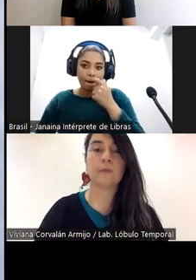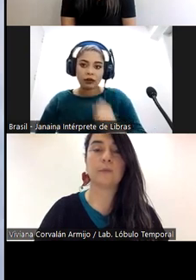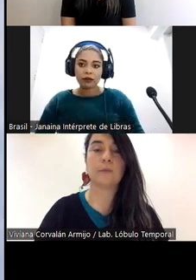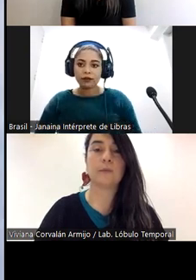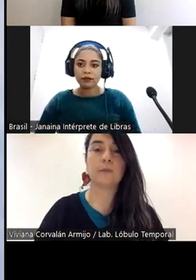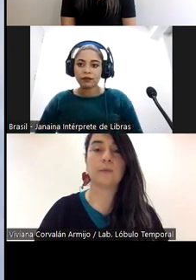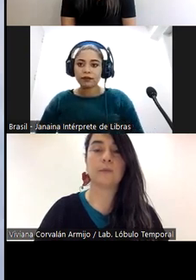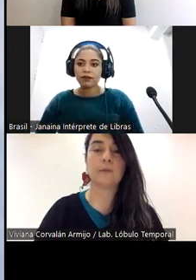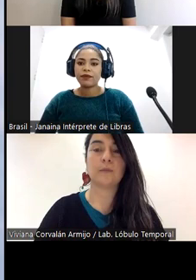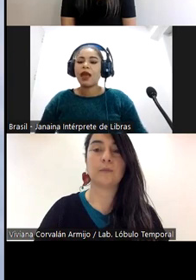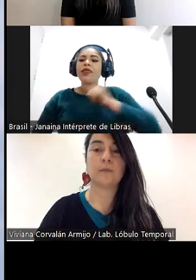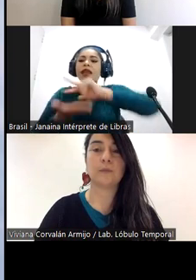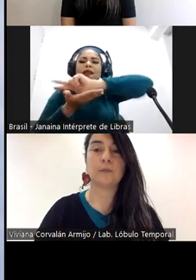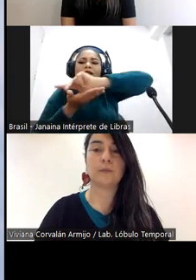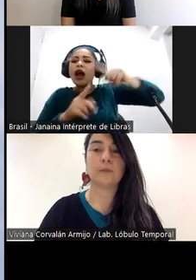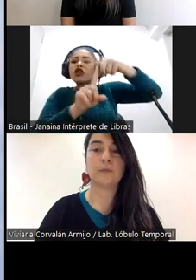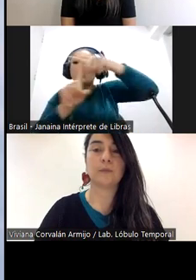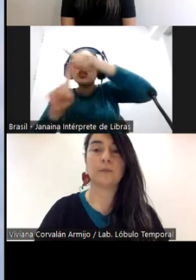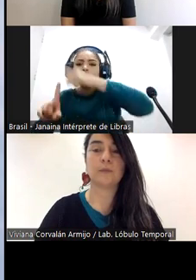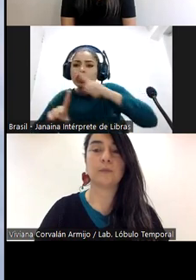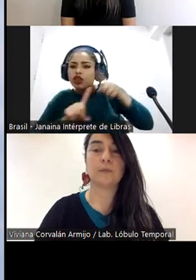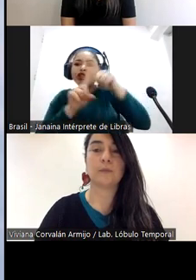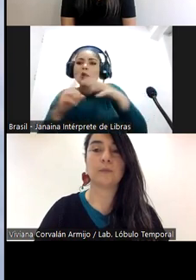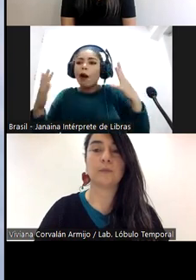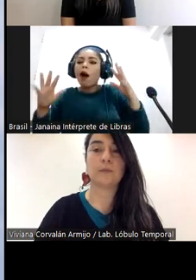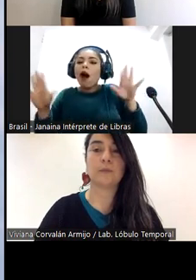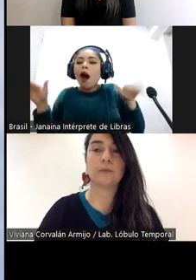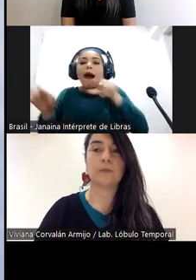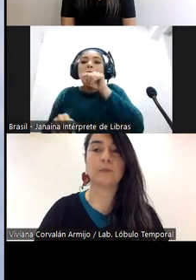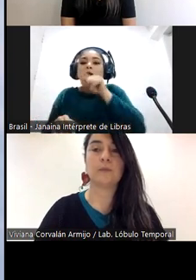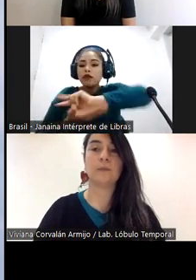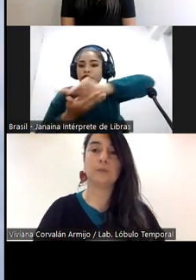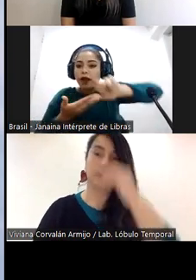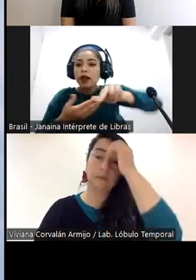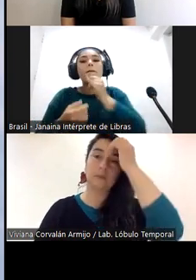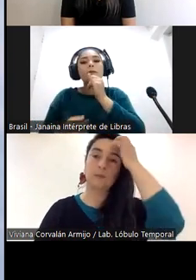Existen muchos tipos de aves diferentes. Por ejemplo,